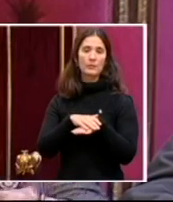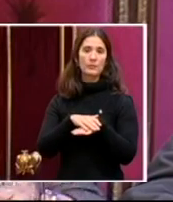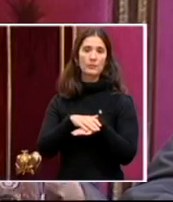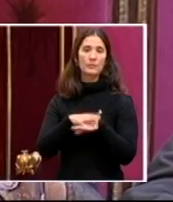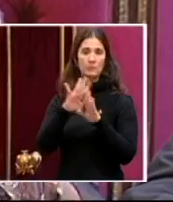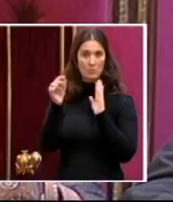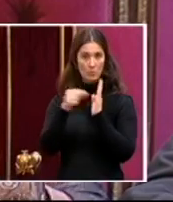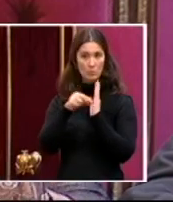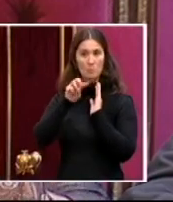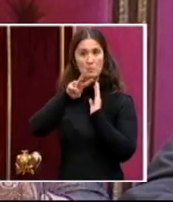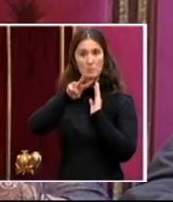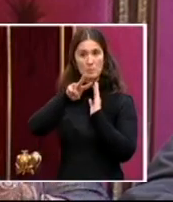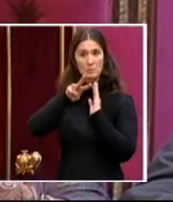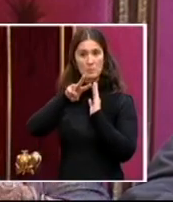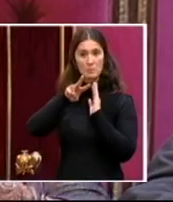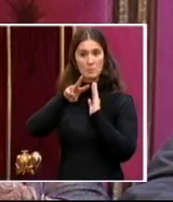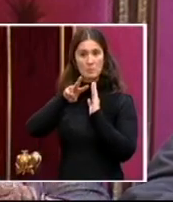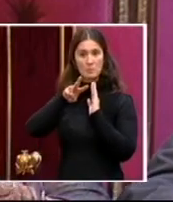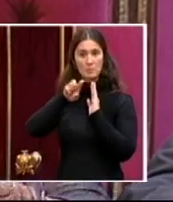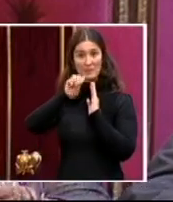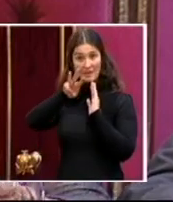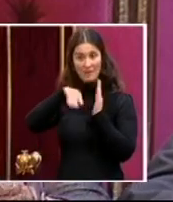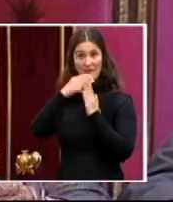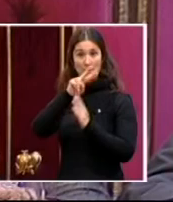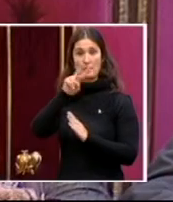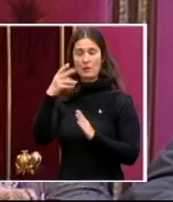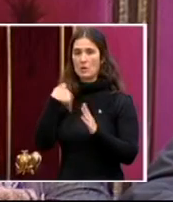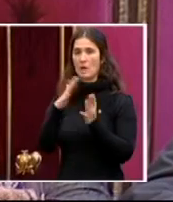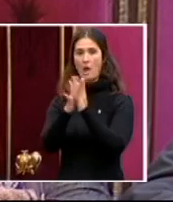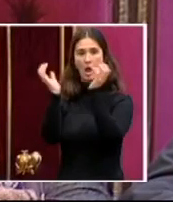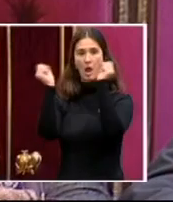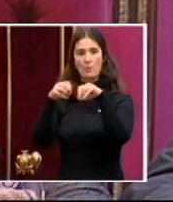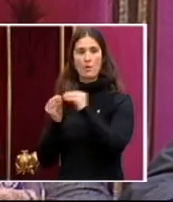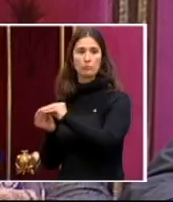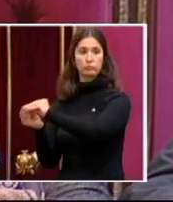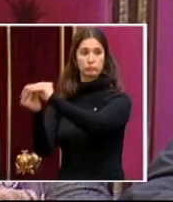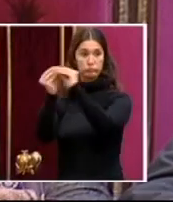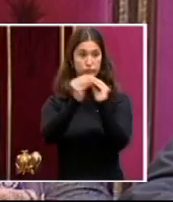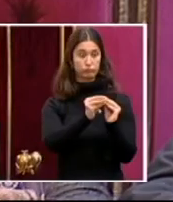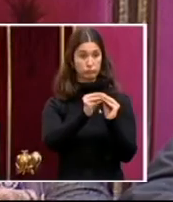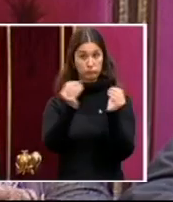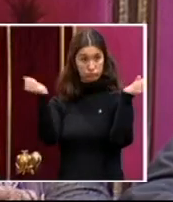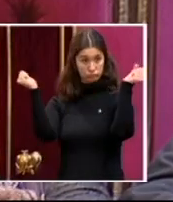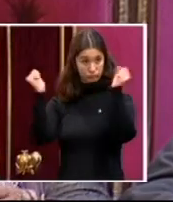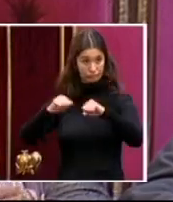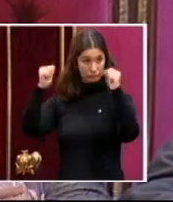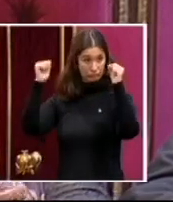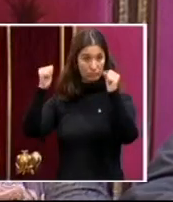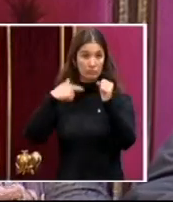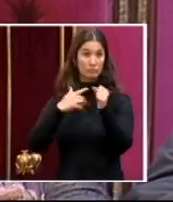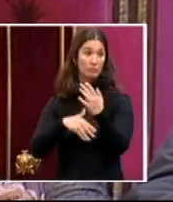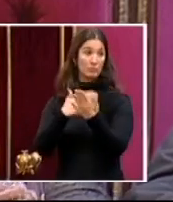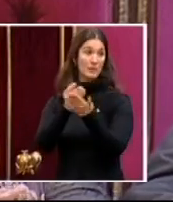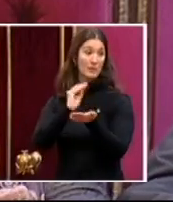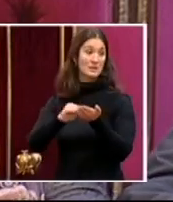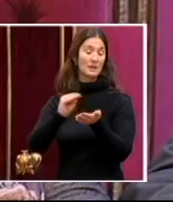el punto 13 al 22, todos están aprobados por unanimidad. Lo dejamos por aprobado. Yo sí le pido al secretario